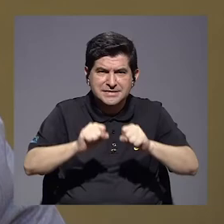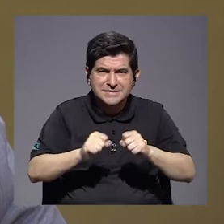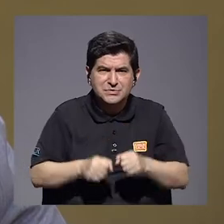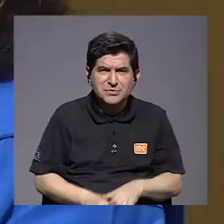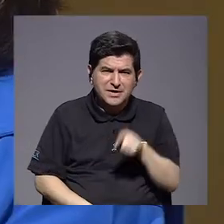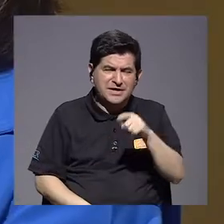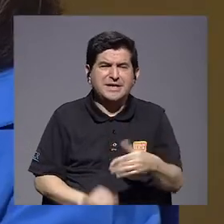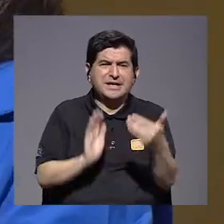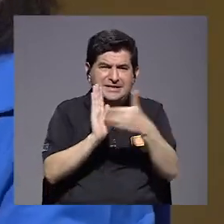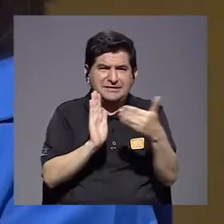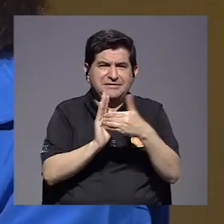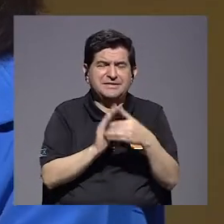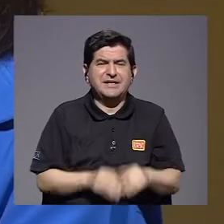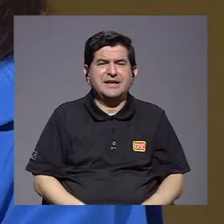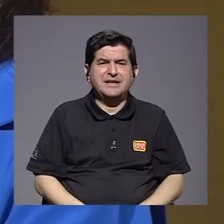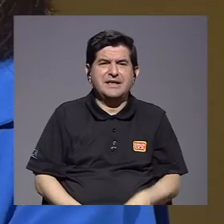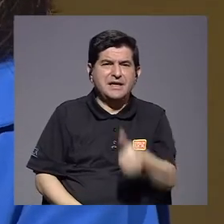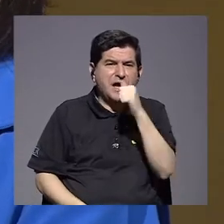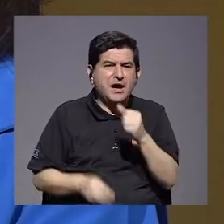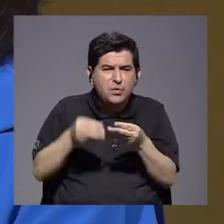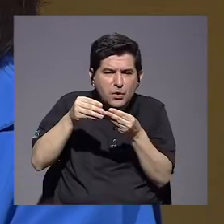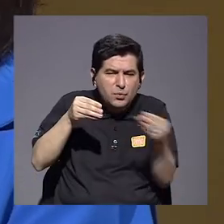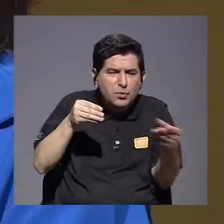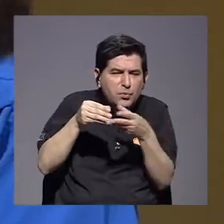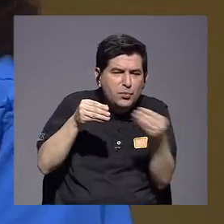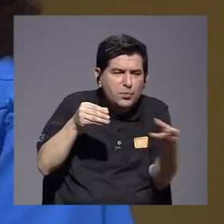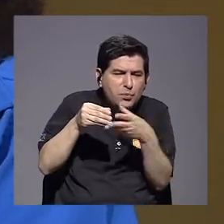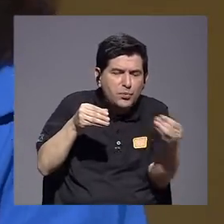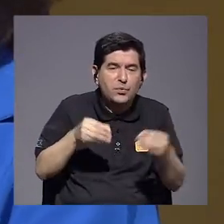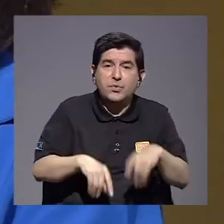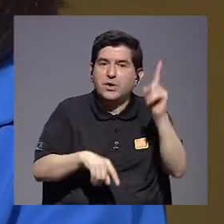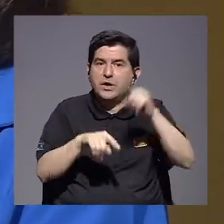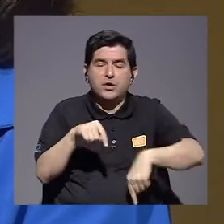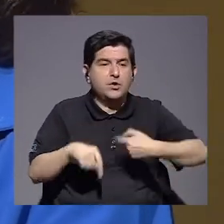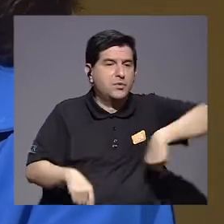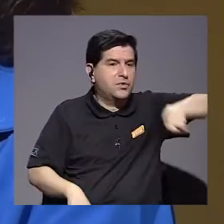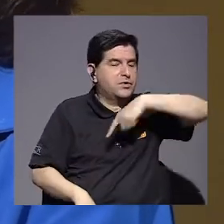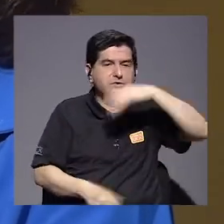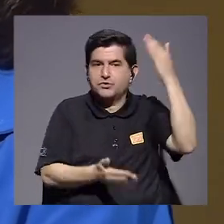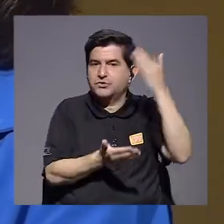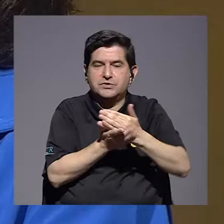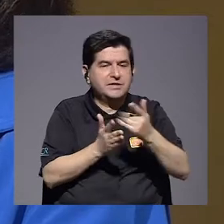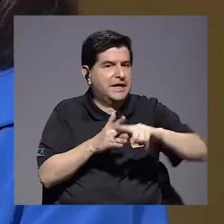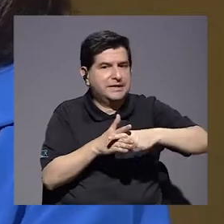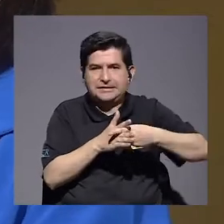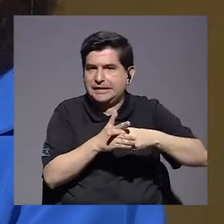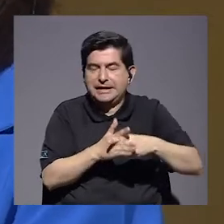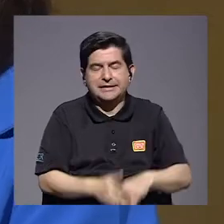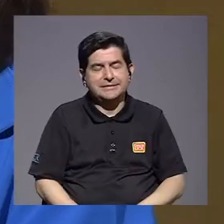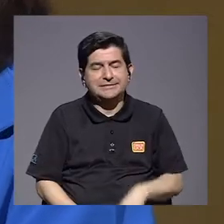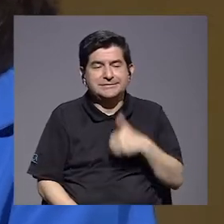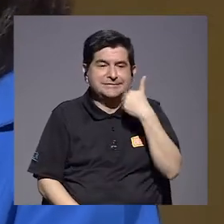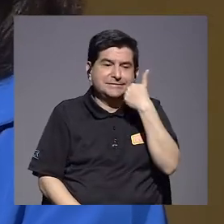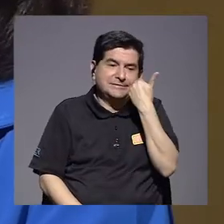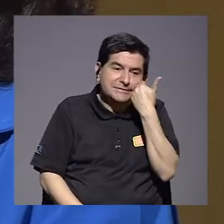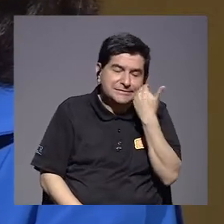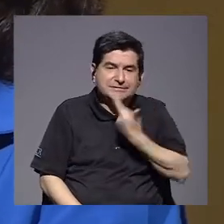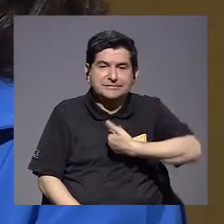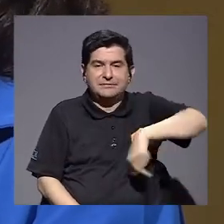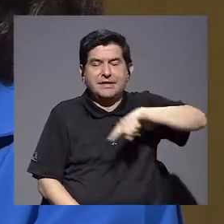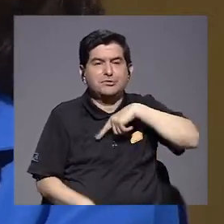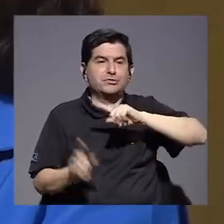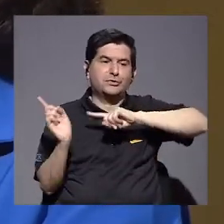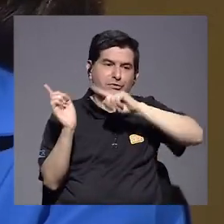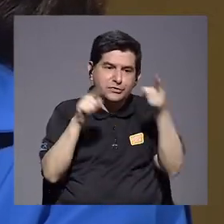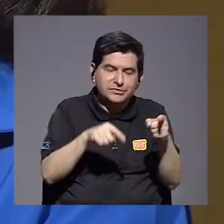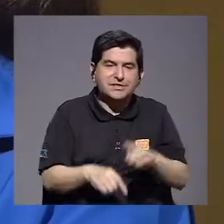Descomposiciones, obviamente. Sí, y entonces genera fugas. Y ante una fuga no podemos dejar de repararla. Entonces, penosamente, a veces nos